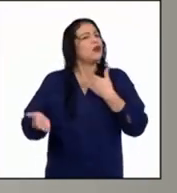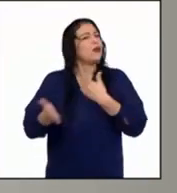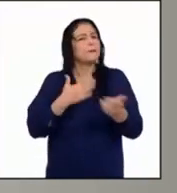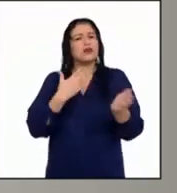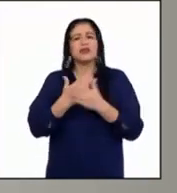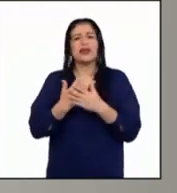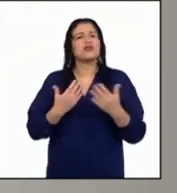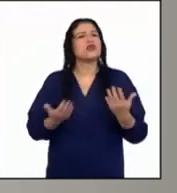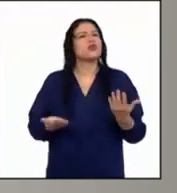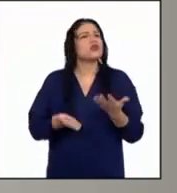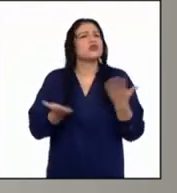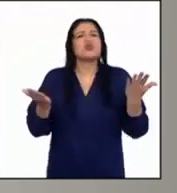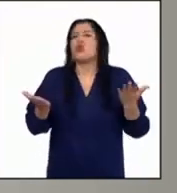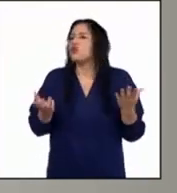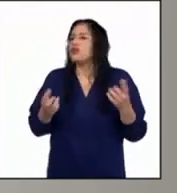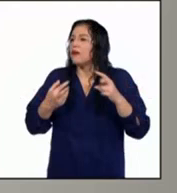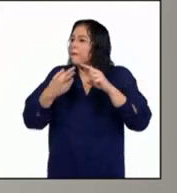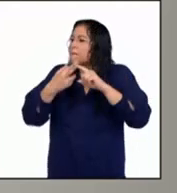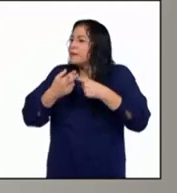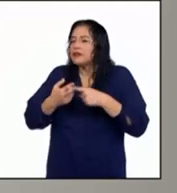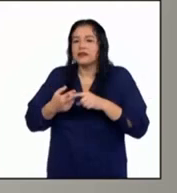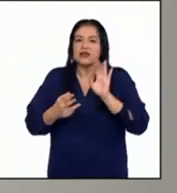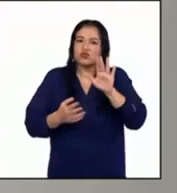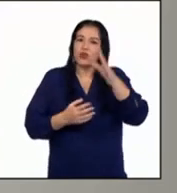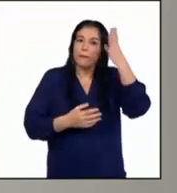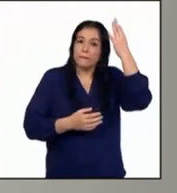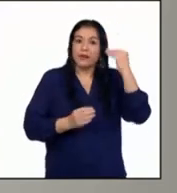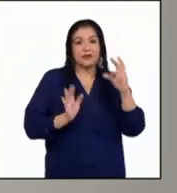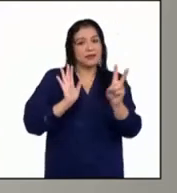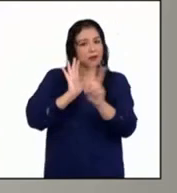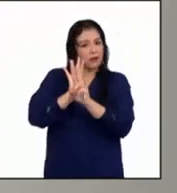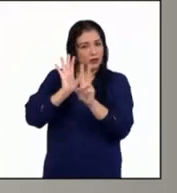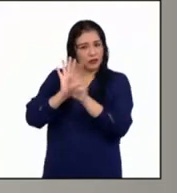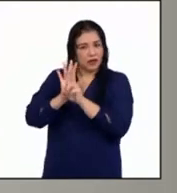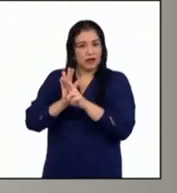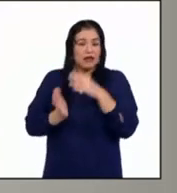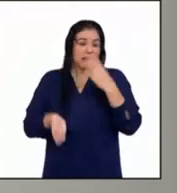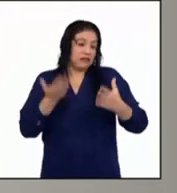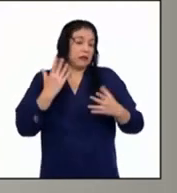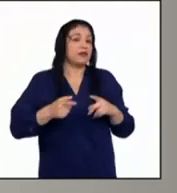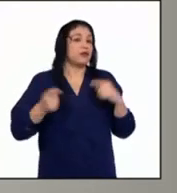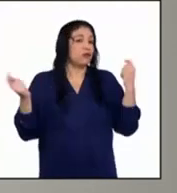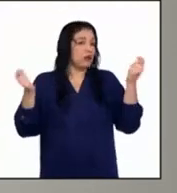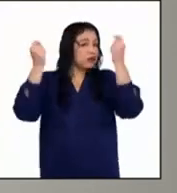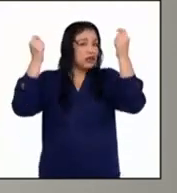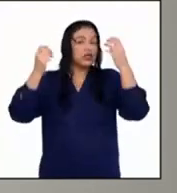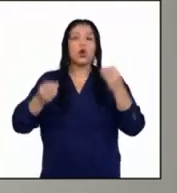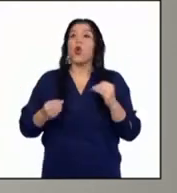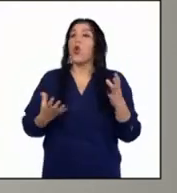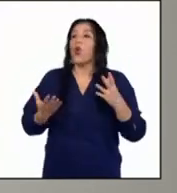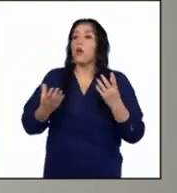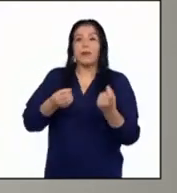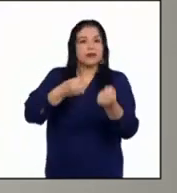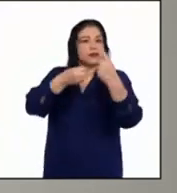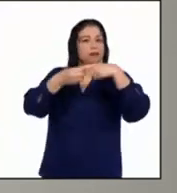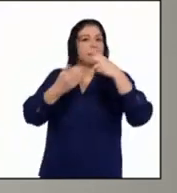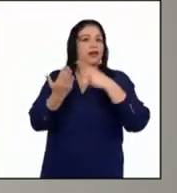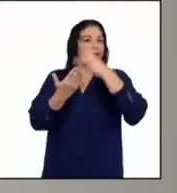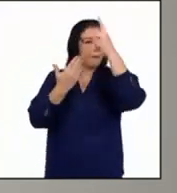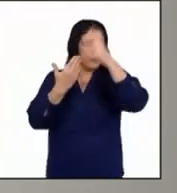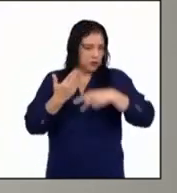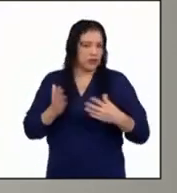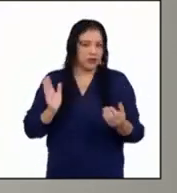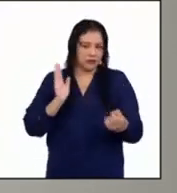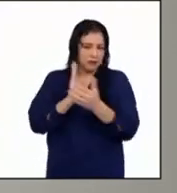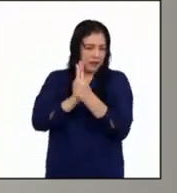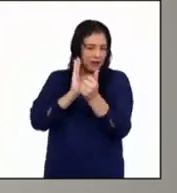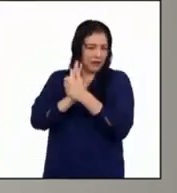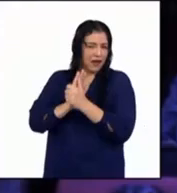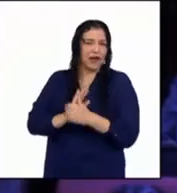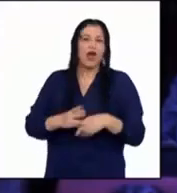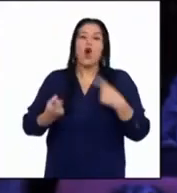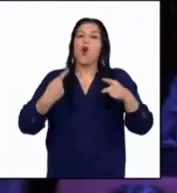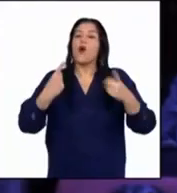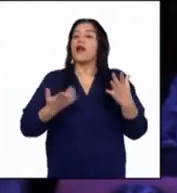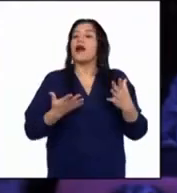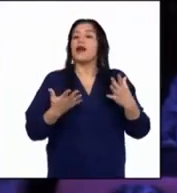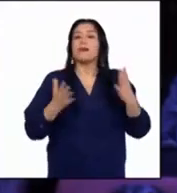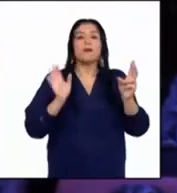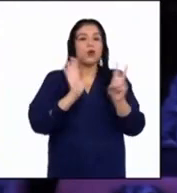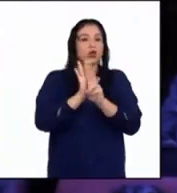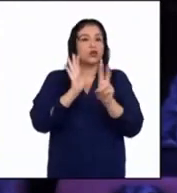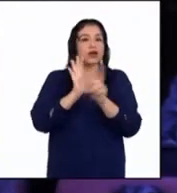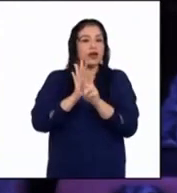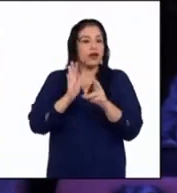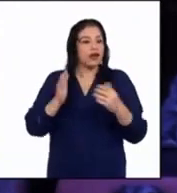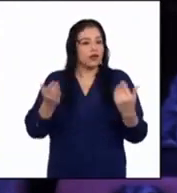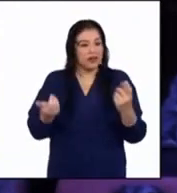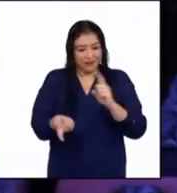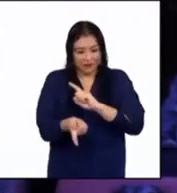dónde comenzaran a tener su experiencia de voluntariado, si era en un evento, si era en un proyecto que era basado en habilidades o era en voluntariado emprendedor,